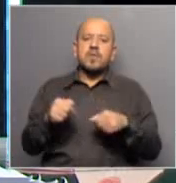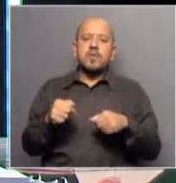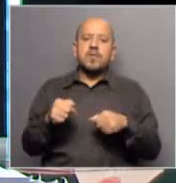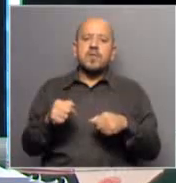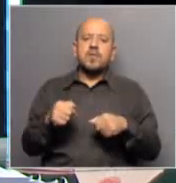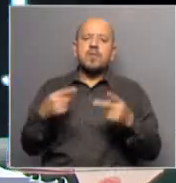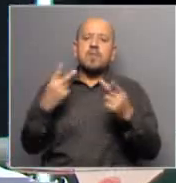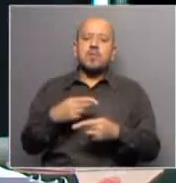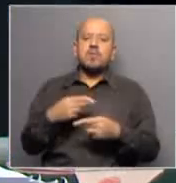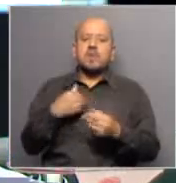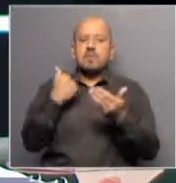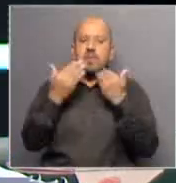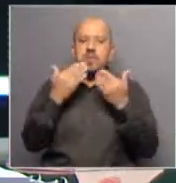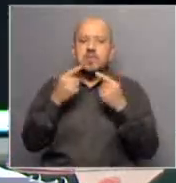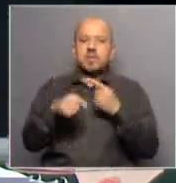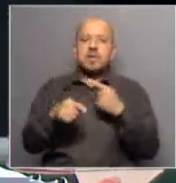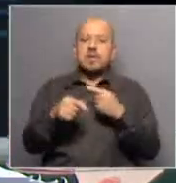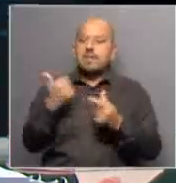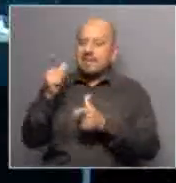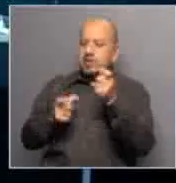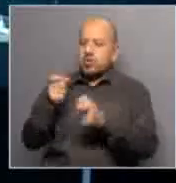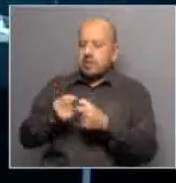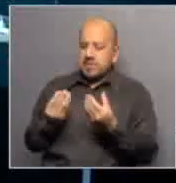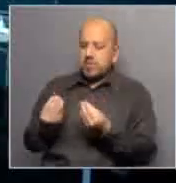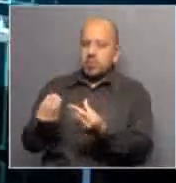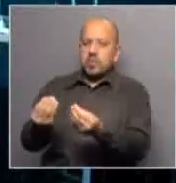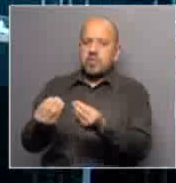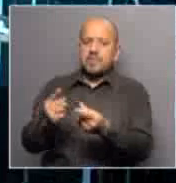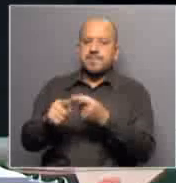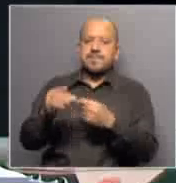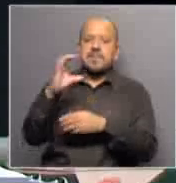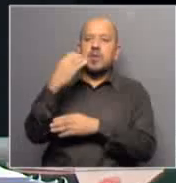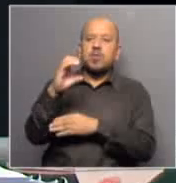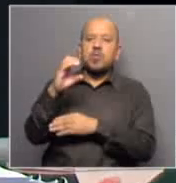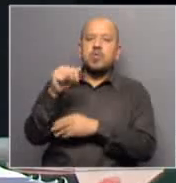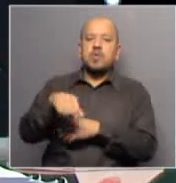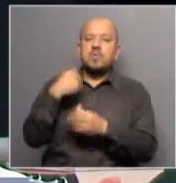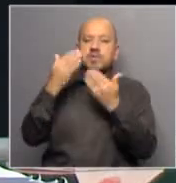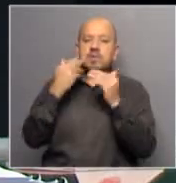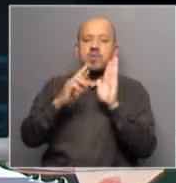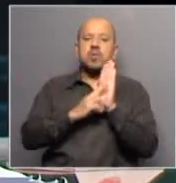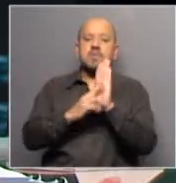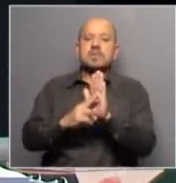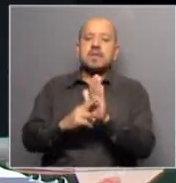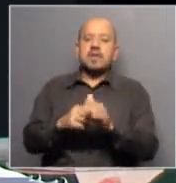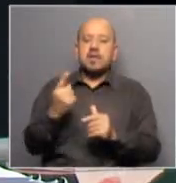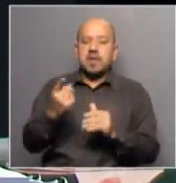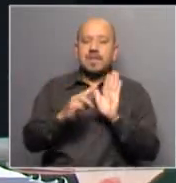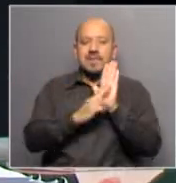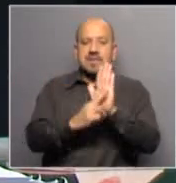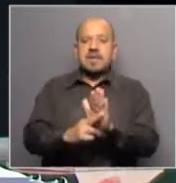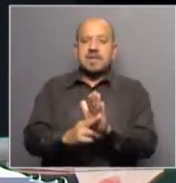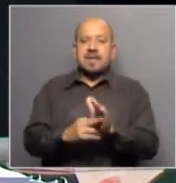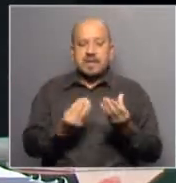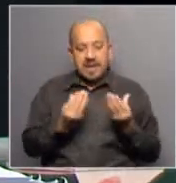Tras la pausa vamos a estar hablando, hablamos de autocultivadores y hablamos de clubes canábicos. Bueno, vamos a hablar con representantes de ambos, representantes de